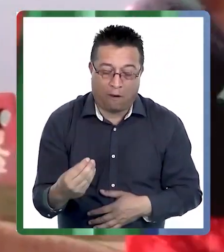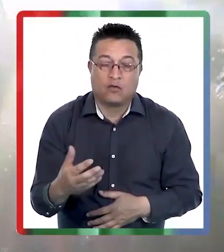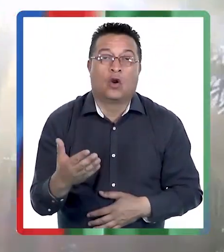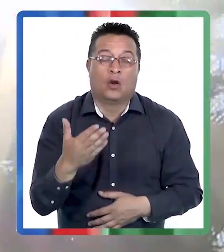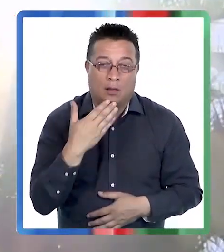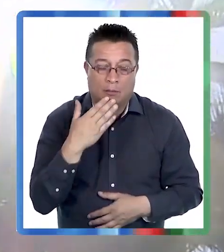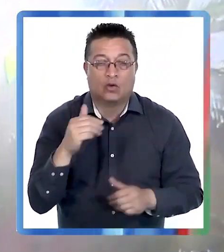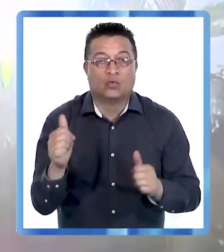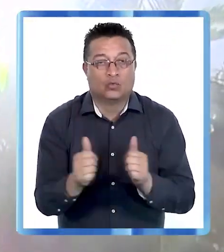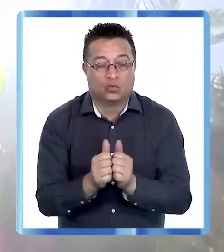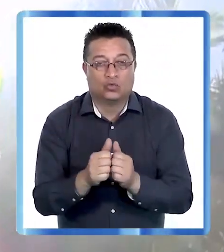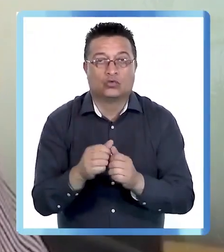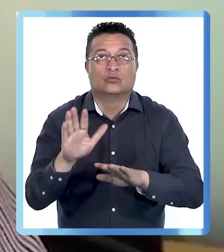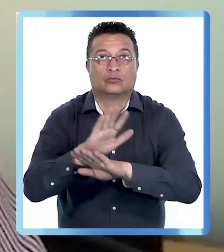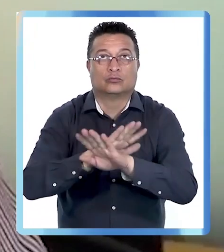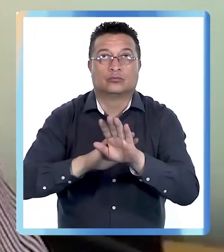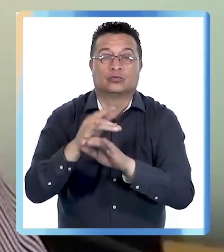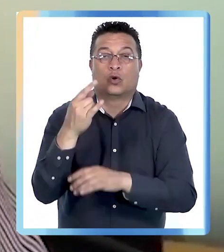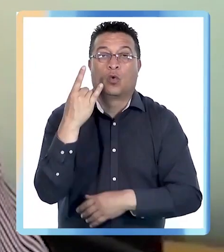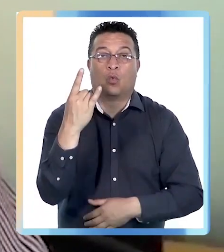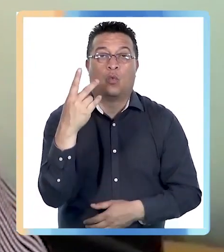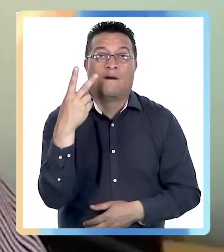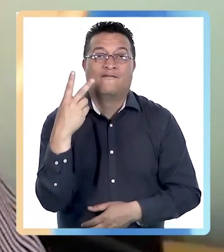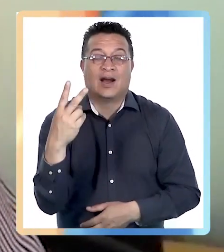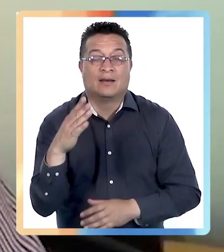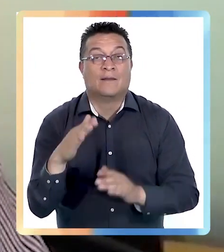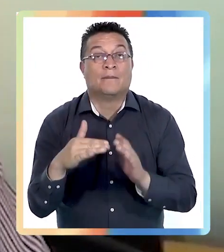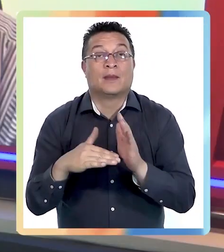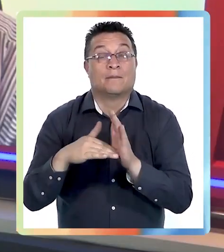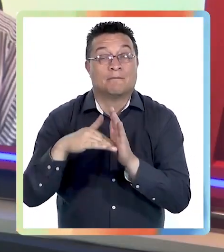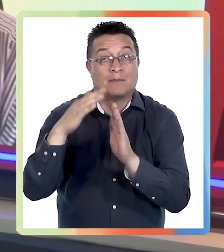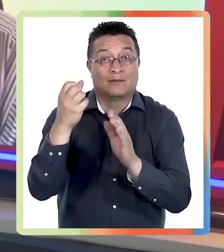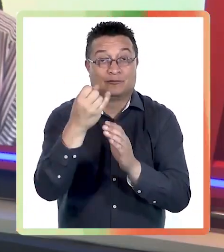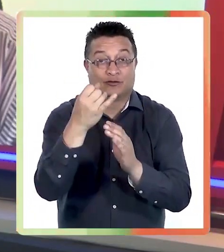con protección ultravioleta, ojalá